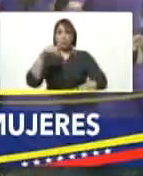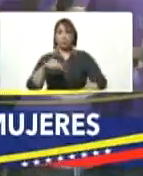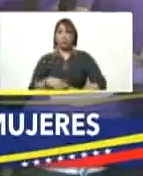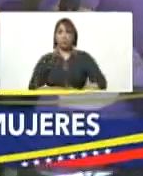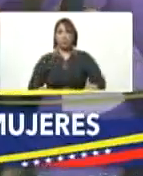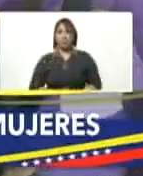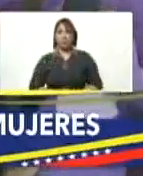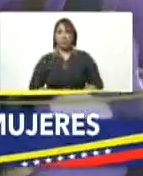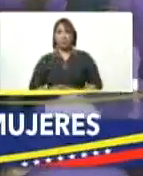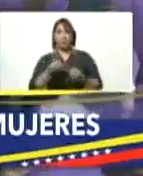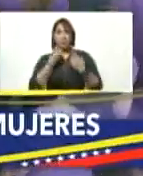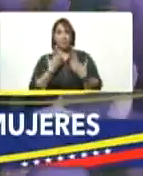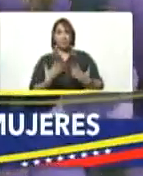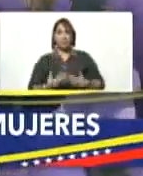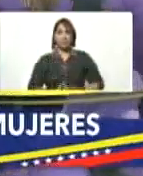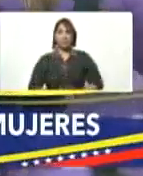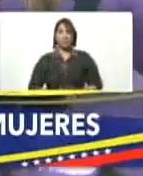Bueno,